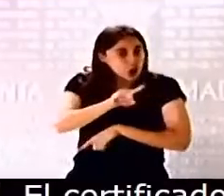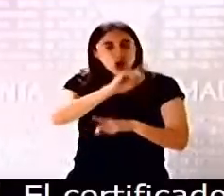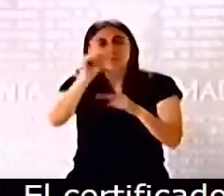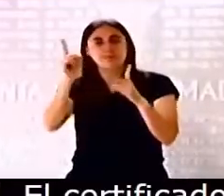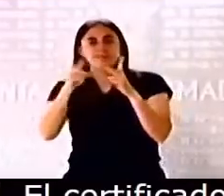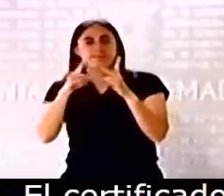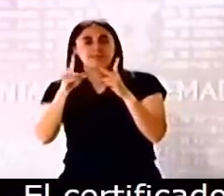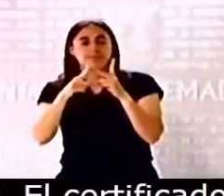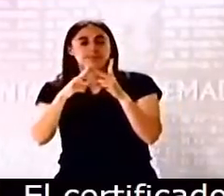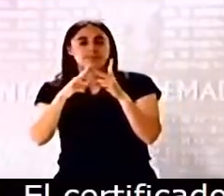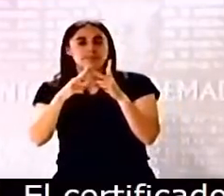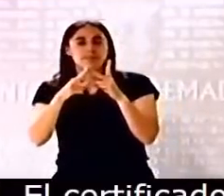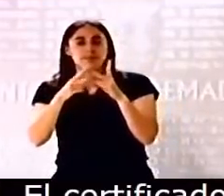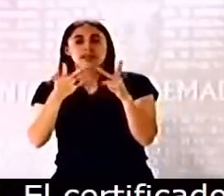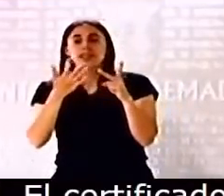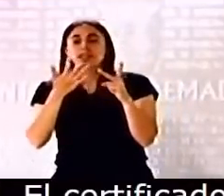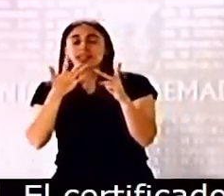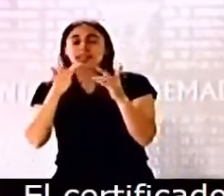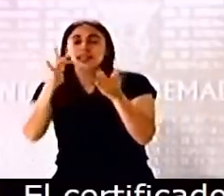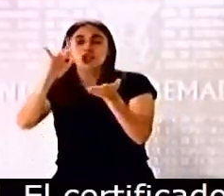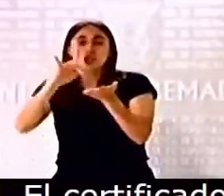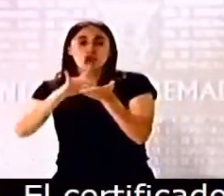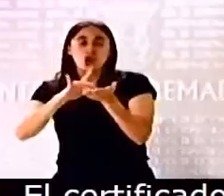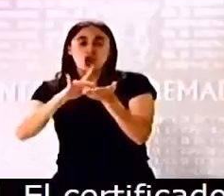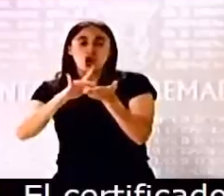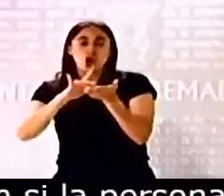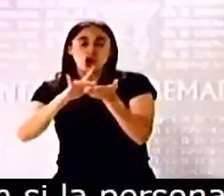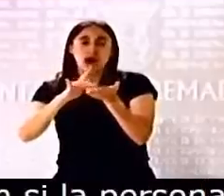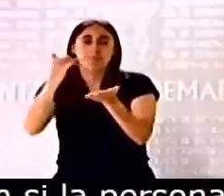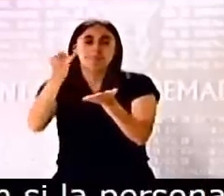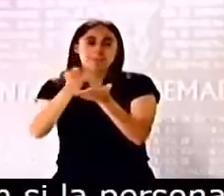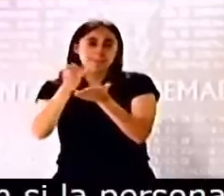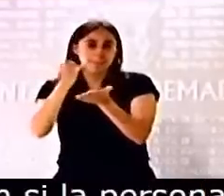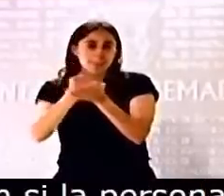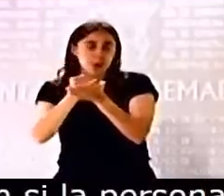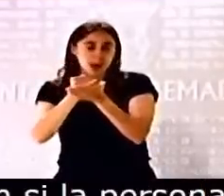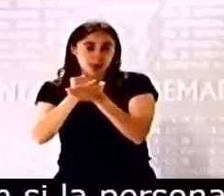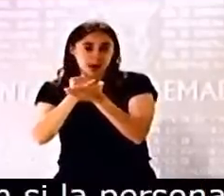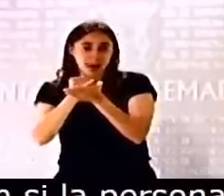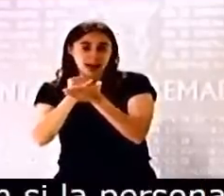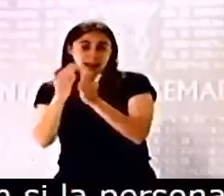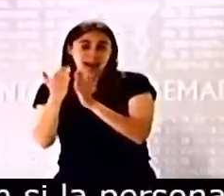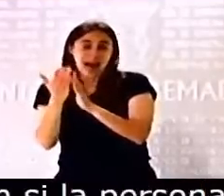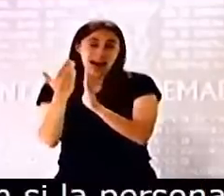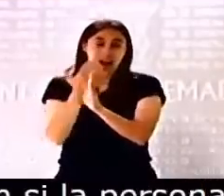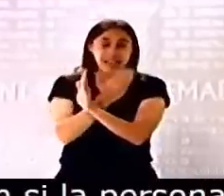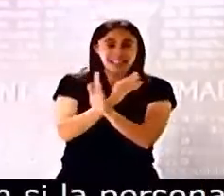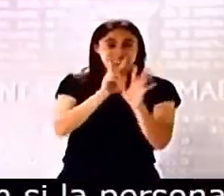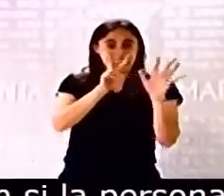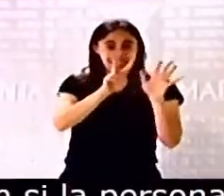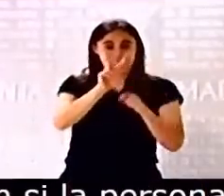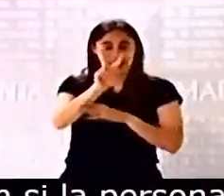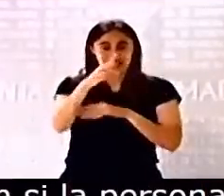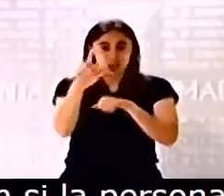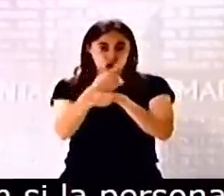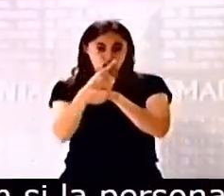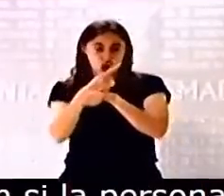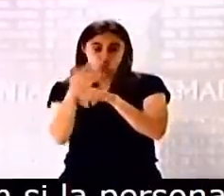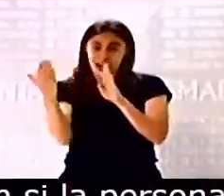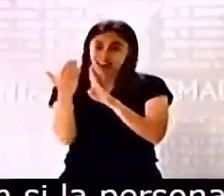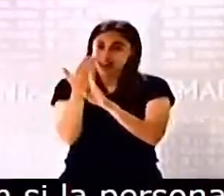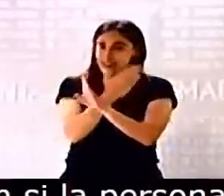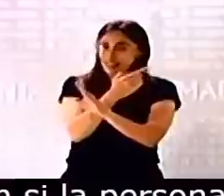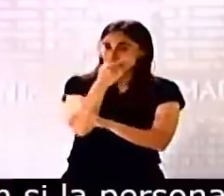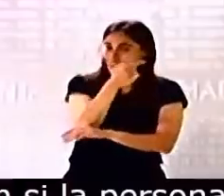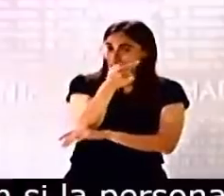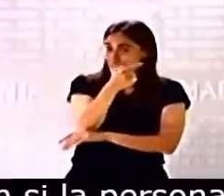Dos, si se ha realizado una prueba diagnóstica de infección activa y ha sido negativa en las 72 horas previas. Y tres,